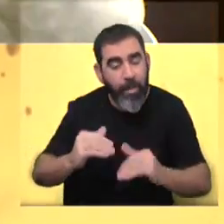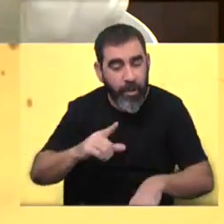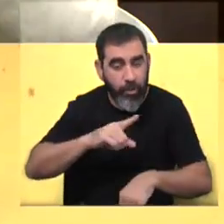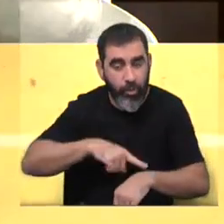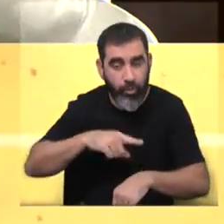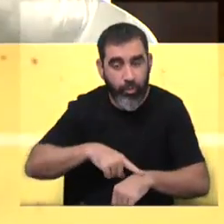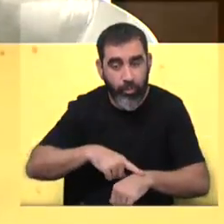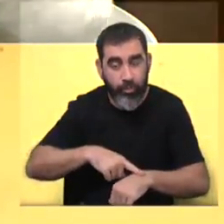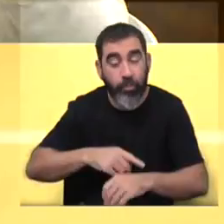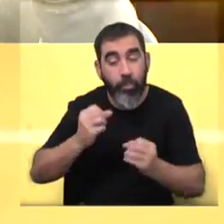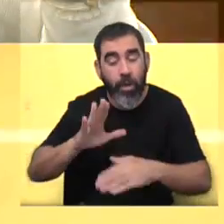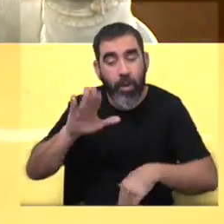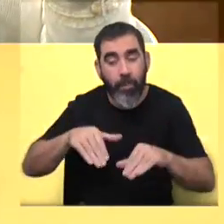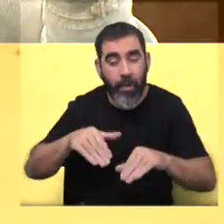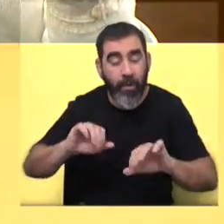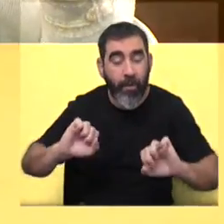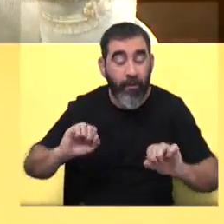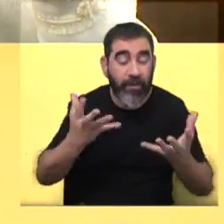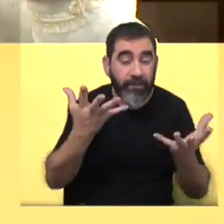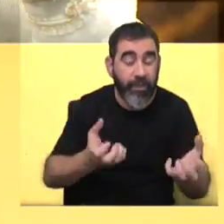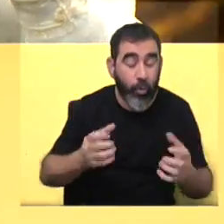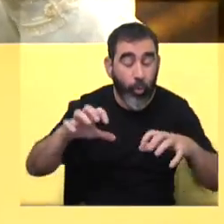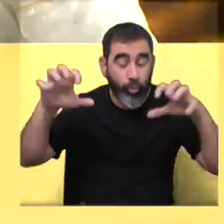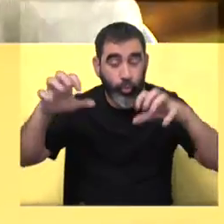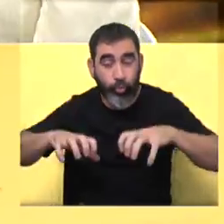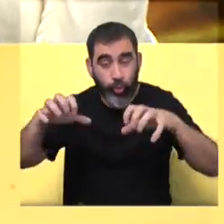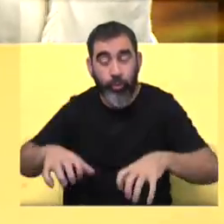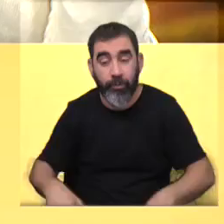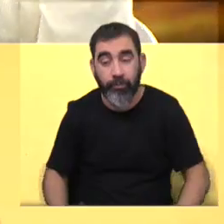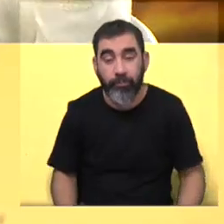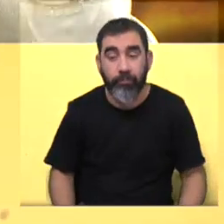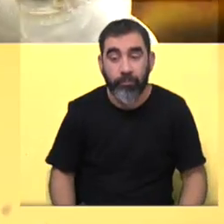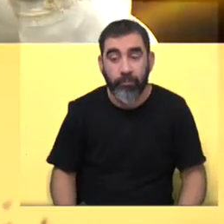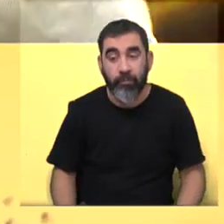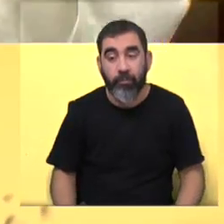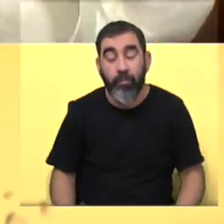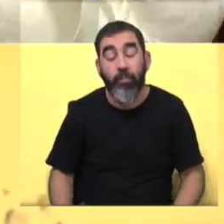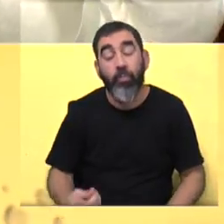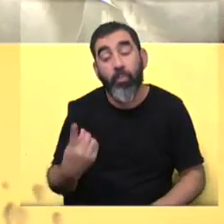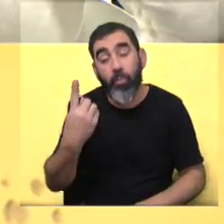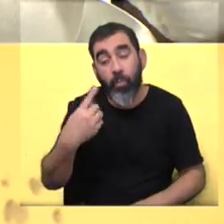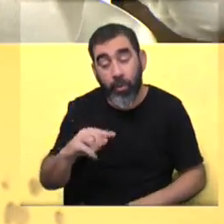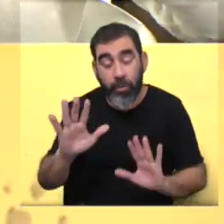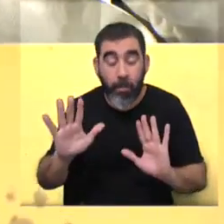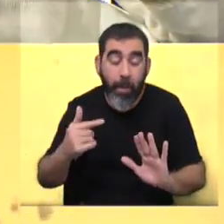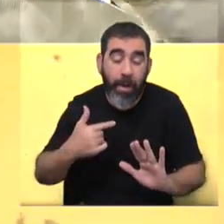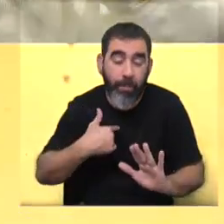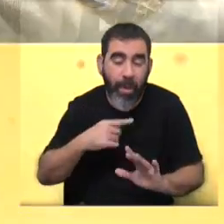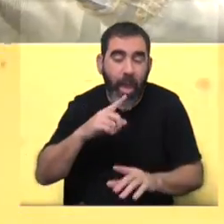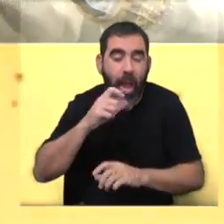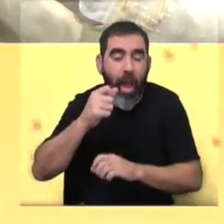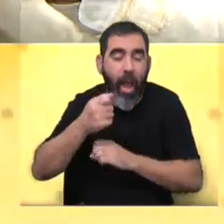se alternan mucho más las estaciones. Por eso me parece mucho más, y como dice Marcelo, que más que anuales